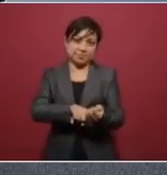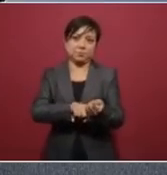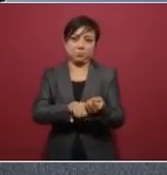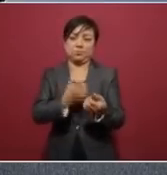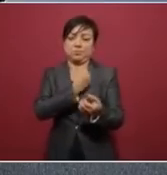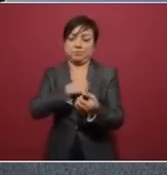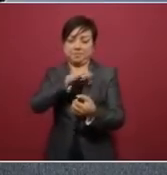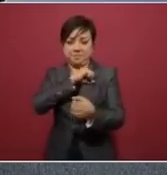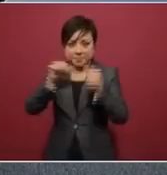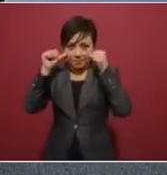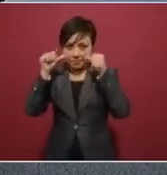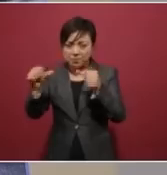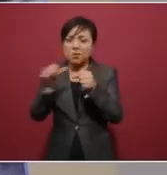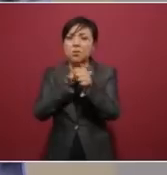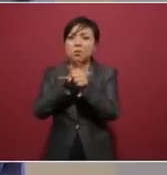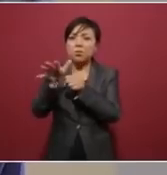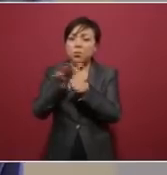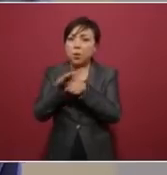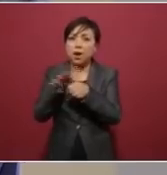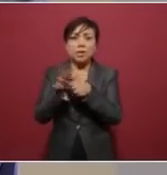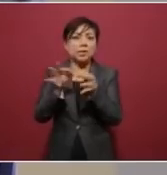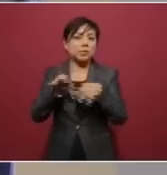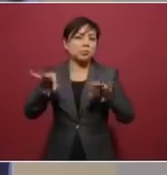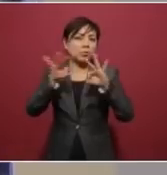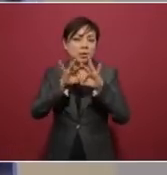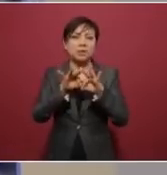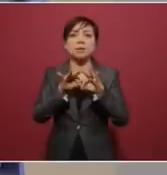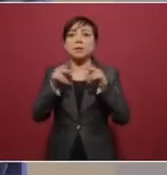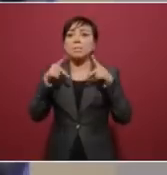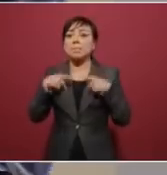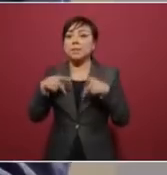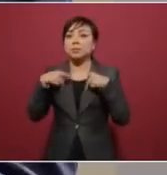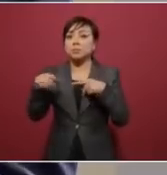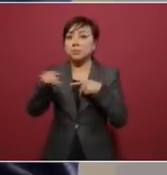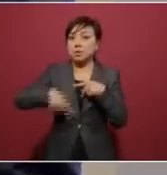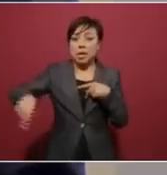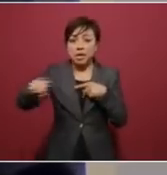atención de quienes no tienen